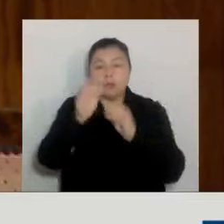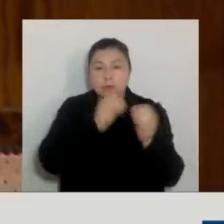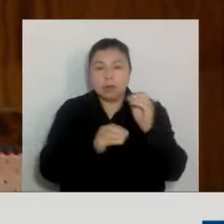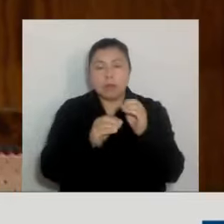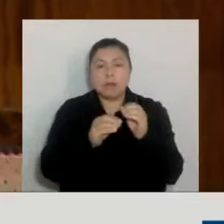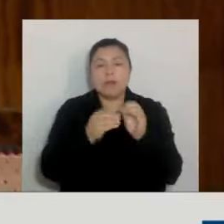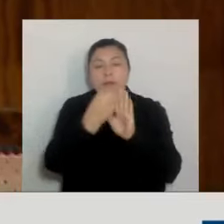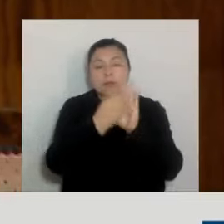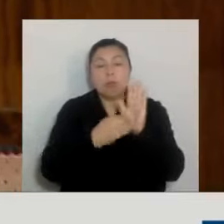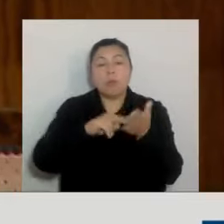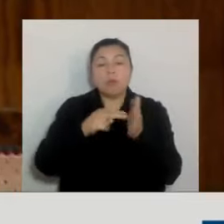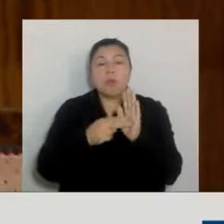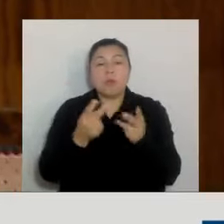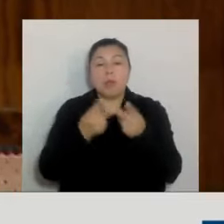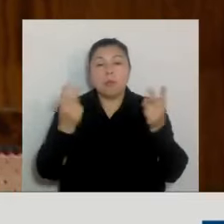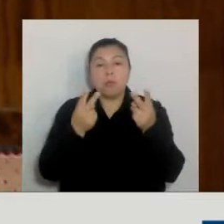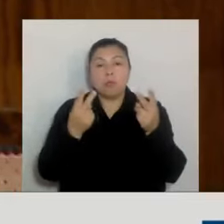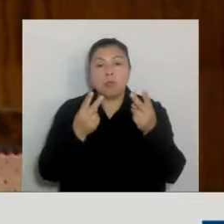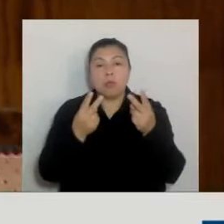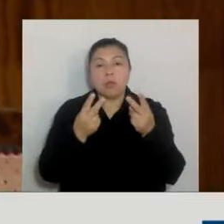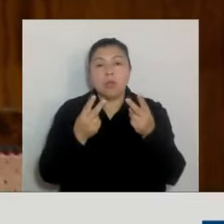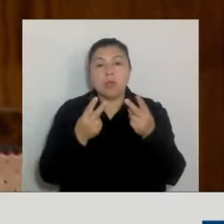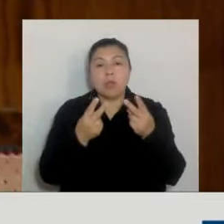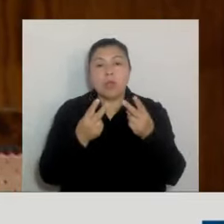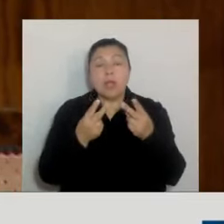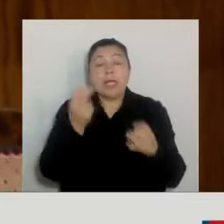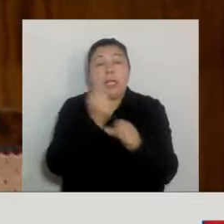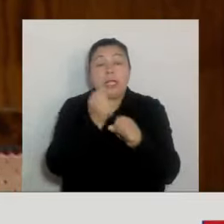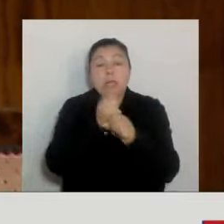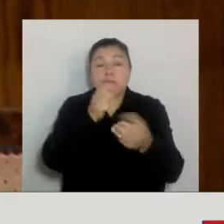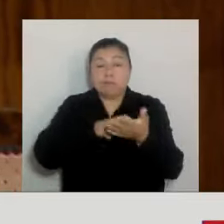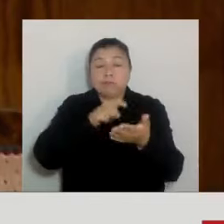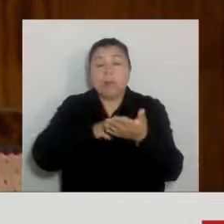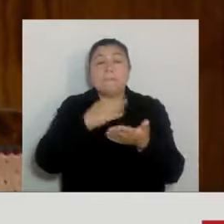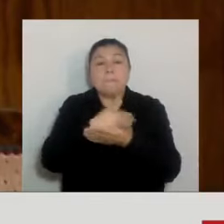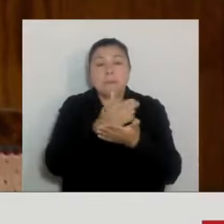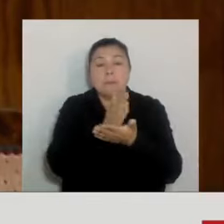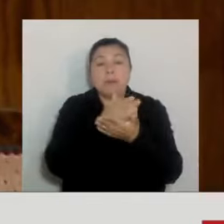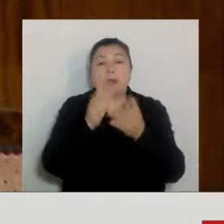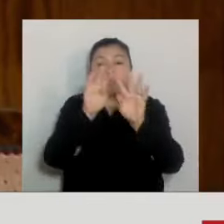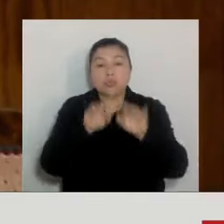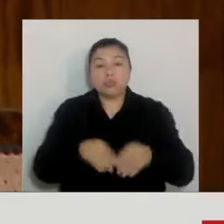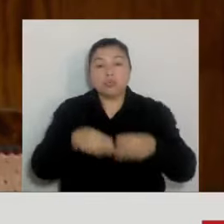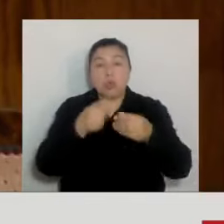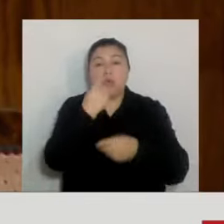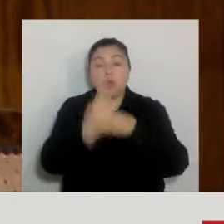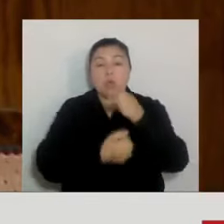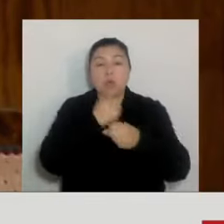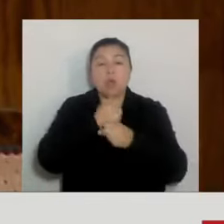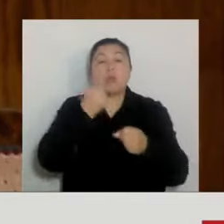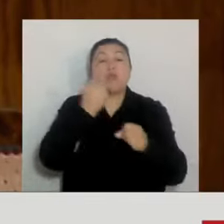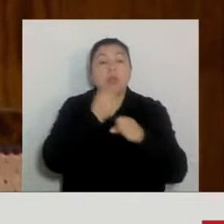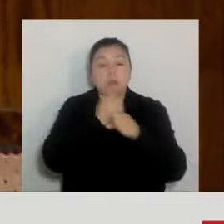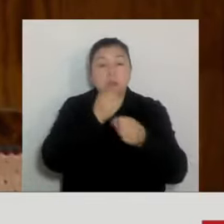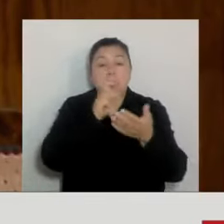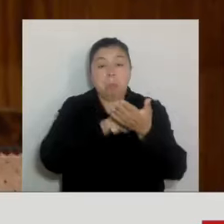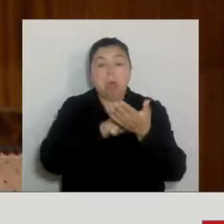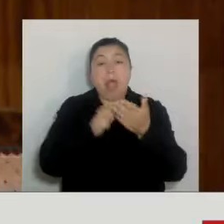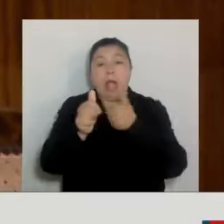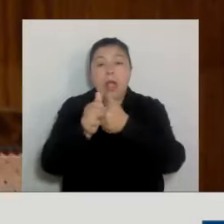problemas públicos y de y de productividad la la preparación del informe anual de productividad asesorar en la